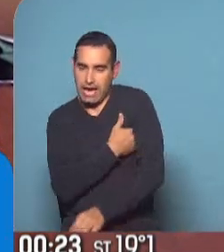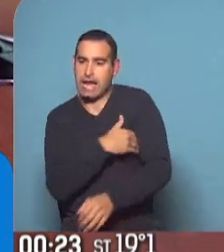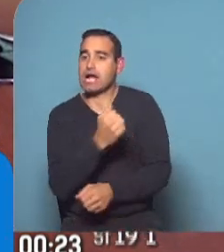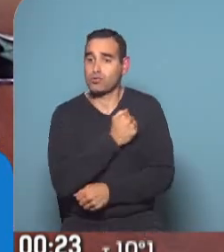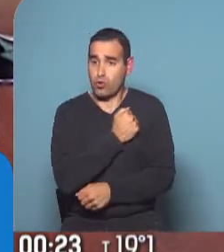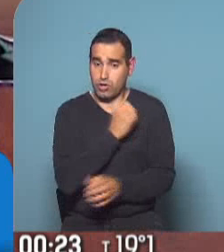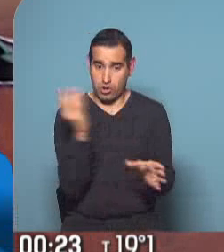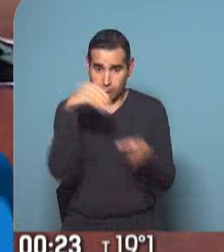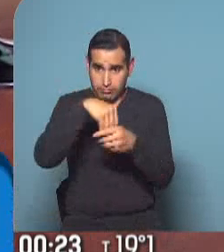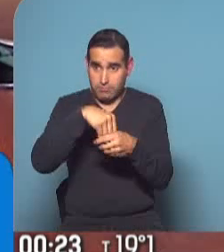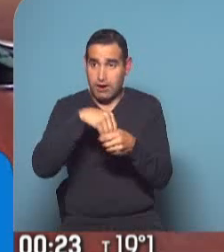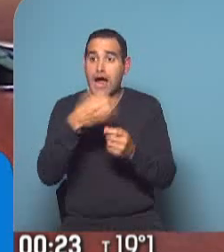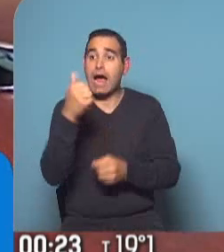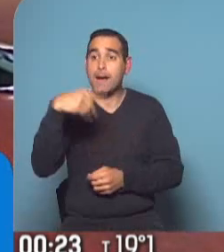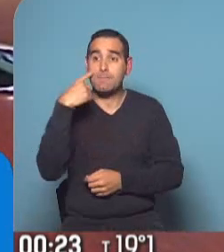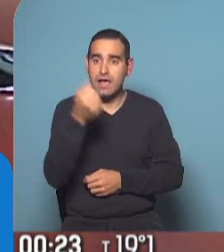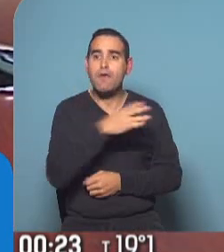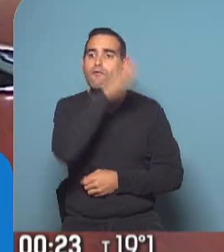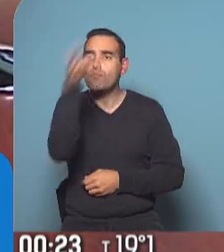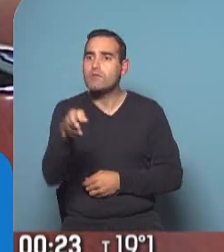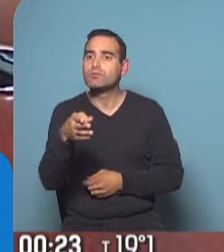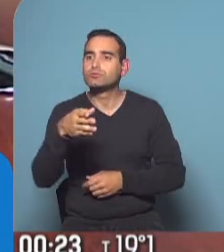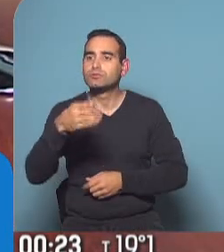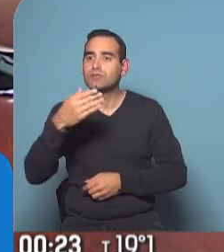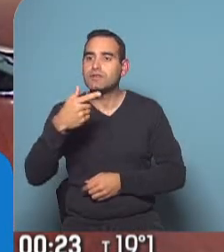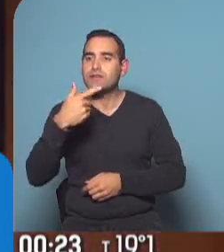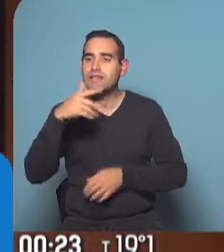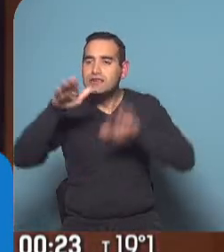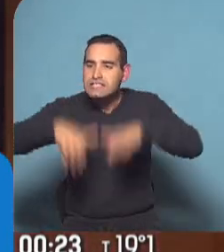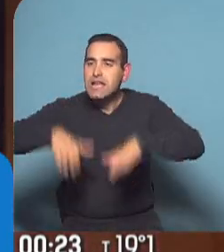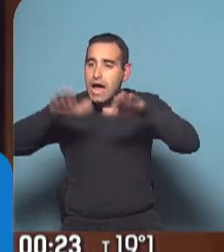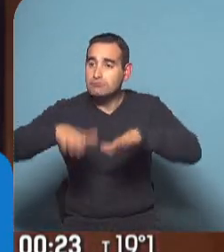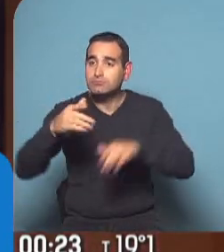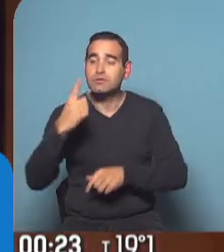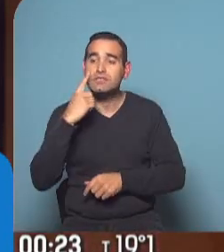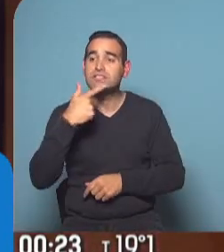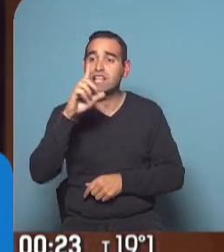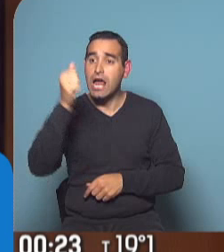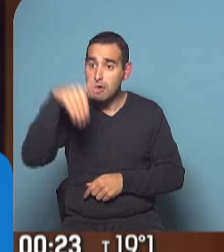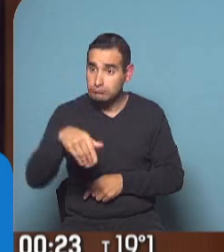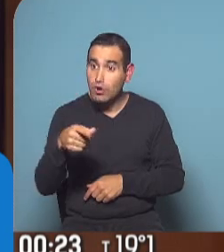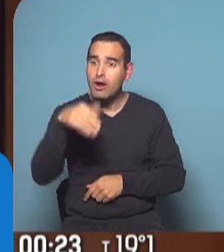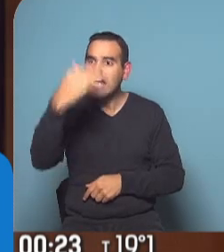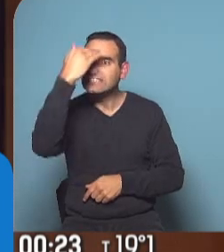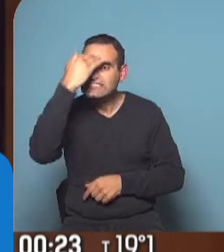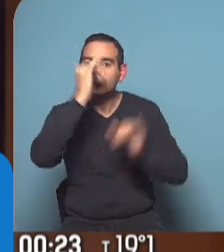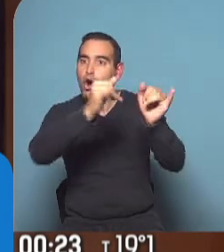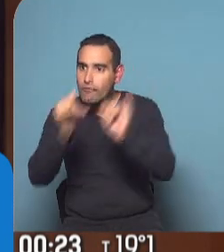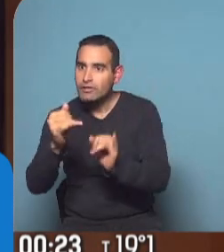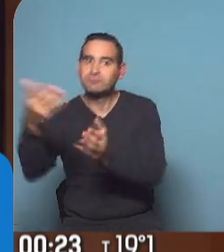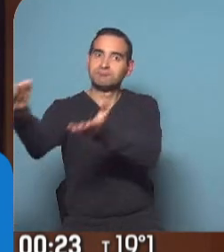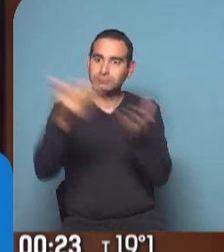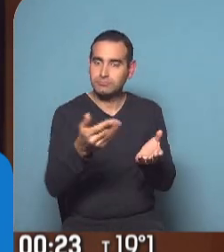amia fuimos a tocar el timbre al centro islámico y nos abrió una puerta y nos dieron otros 15 jóvenes y de todos ellos